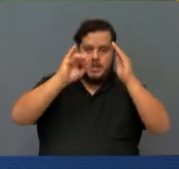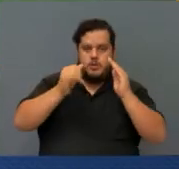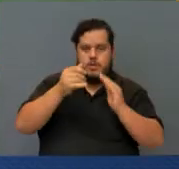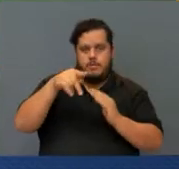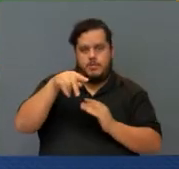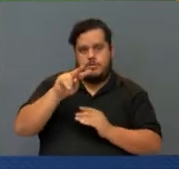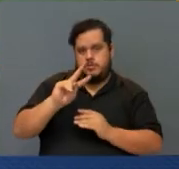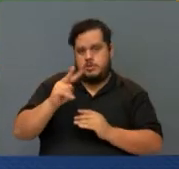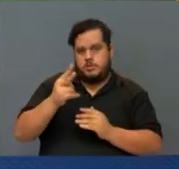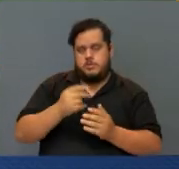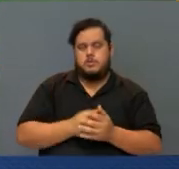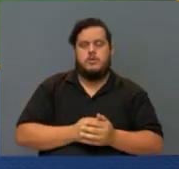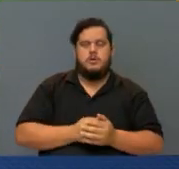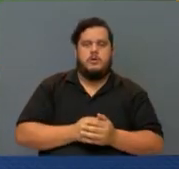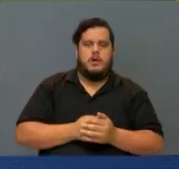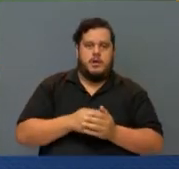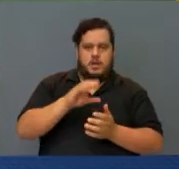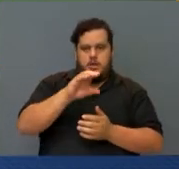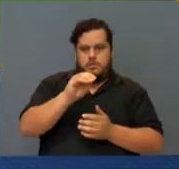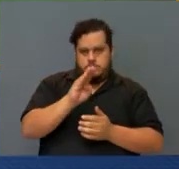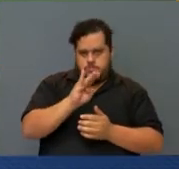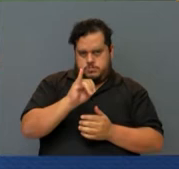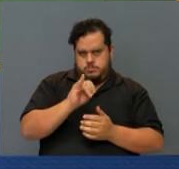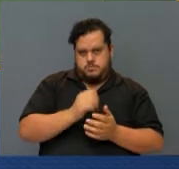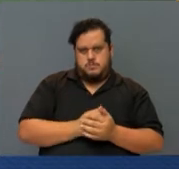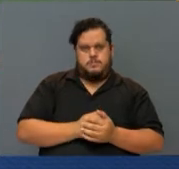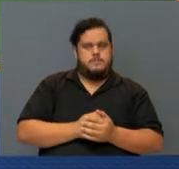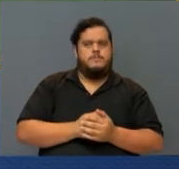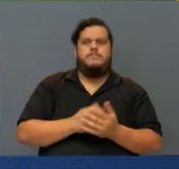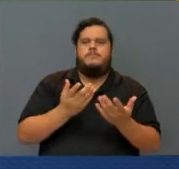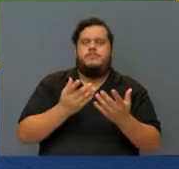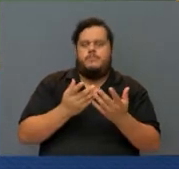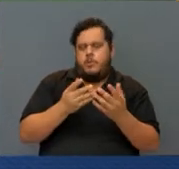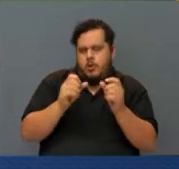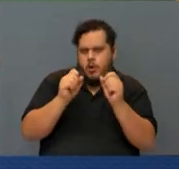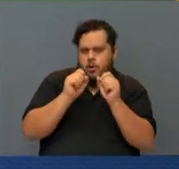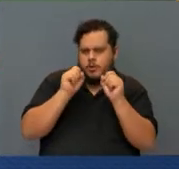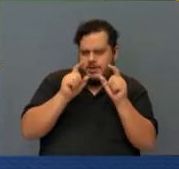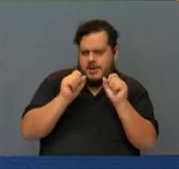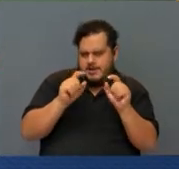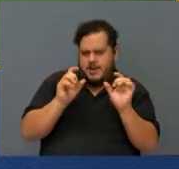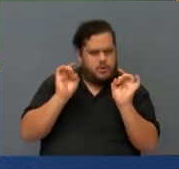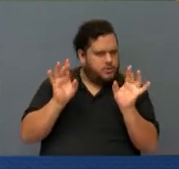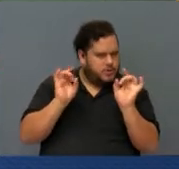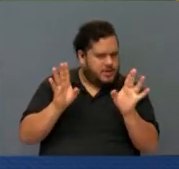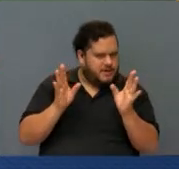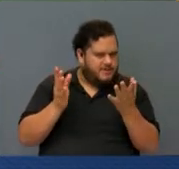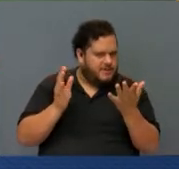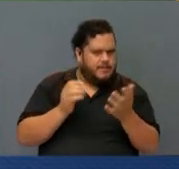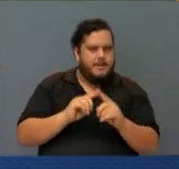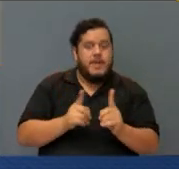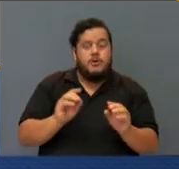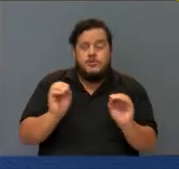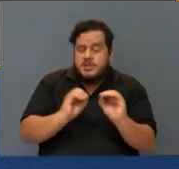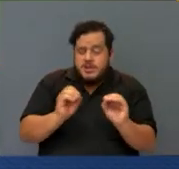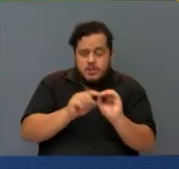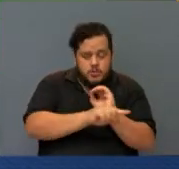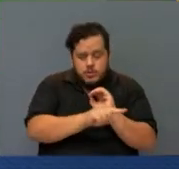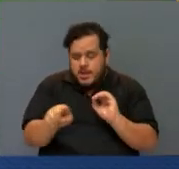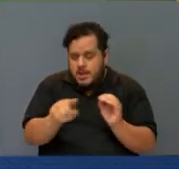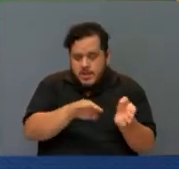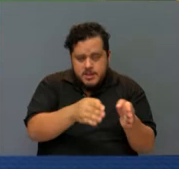lakovic por los tres puntos porque estrepitosa que fueron pero ninguna de esas